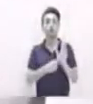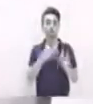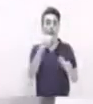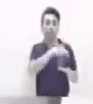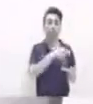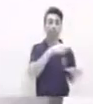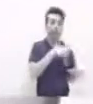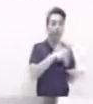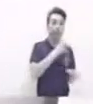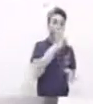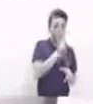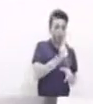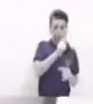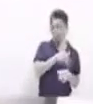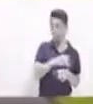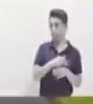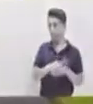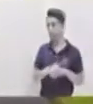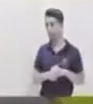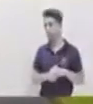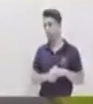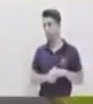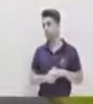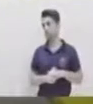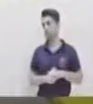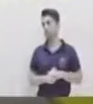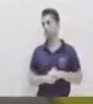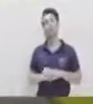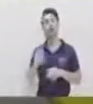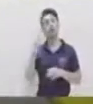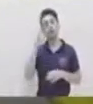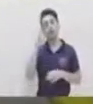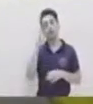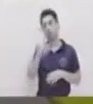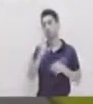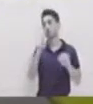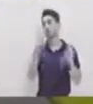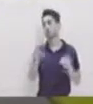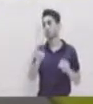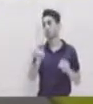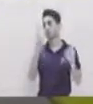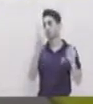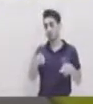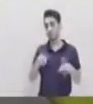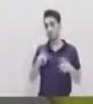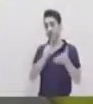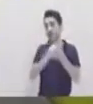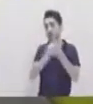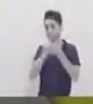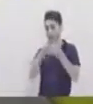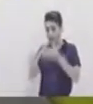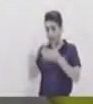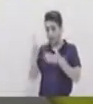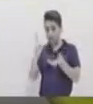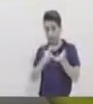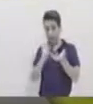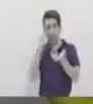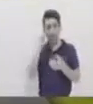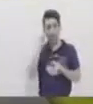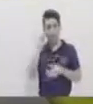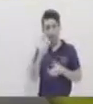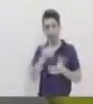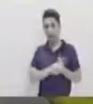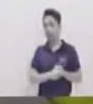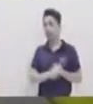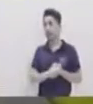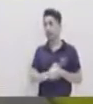débil en la solución. Y recordemos siempre higienizarnos y protegernos con